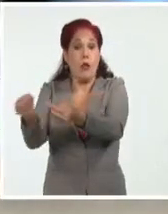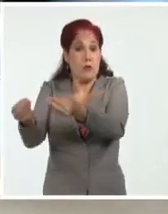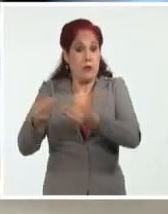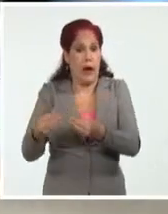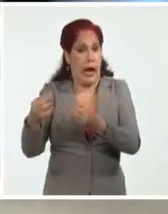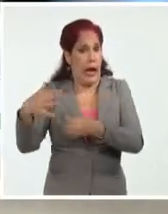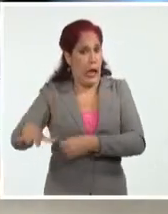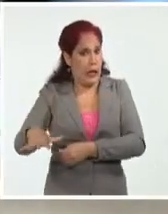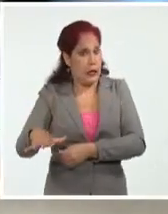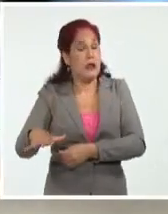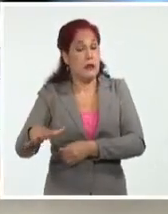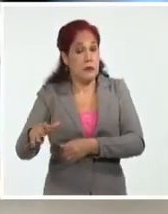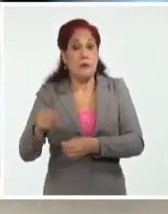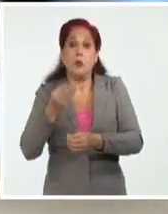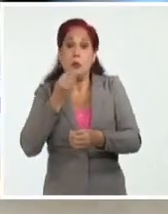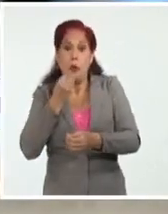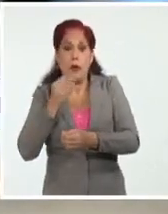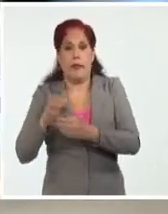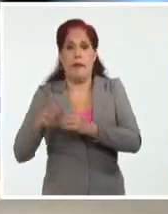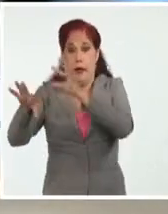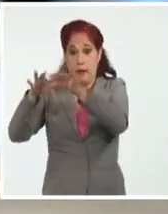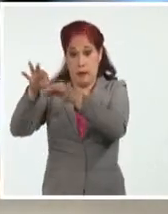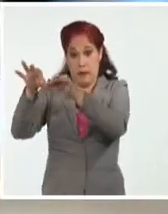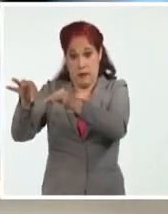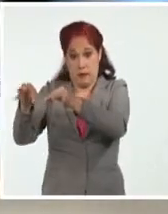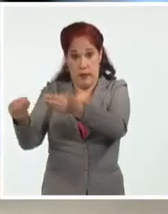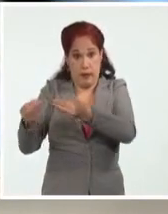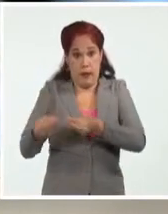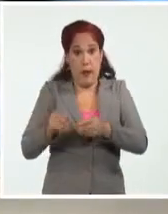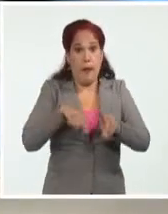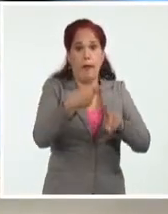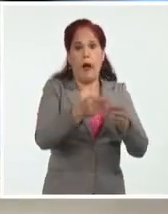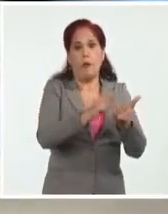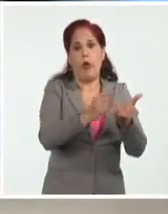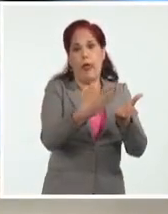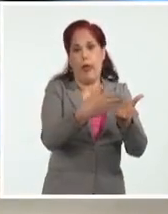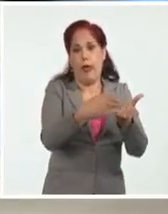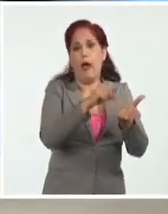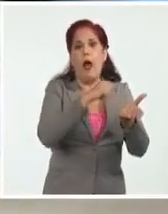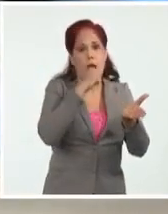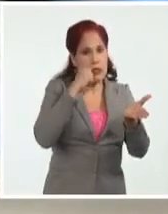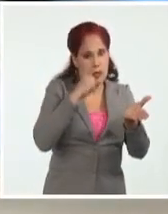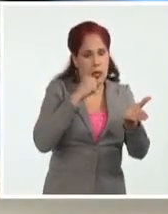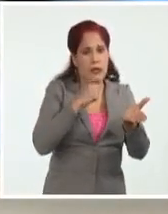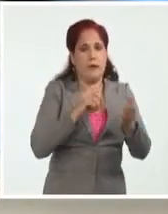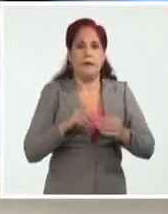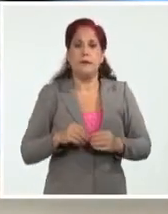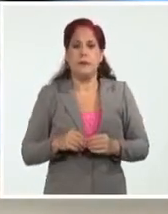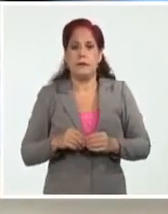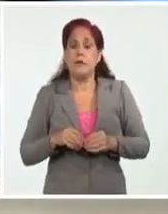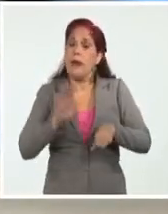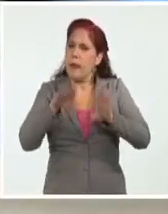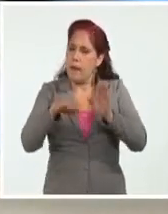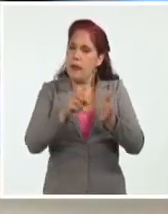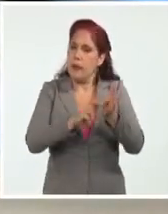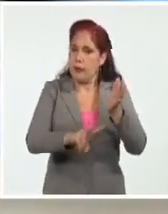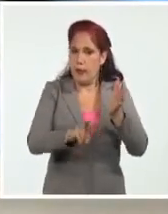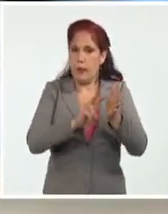familiar normada. Recibe ese aceite de la canasta y además recibe el aceite. Y eso sucederá, por supuesto, en algunos territorios de acuerdo